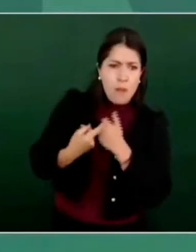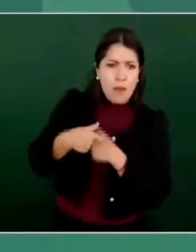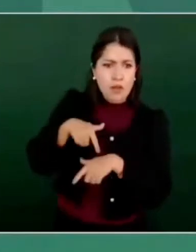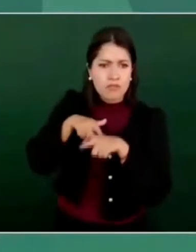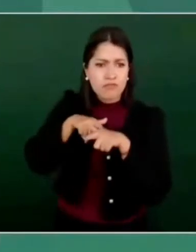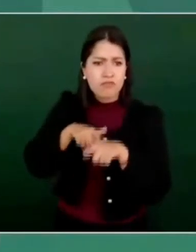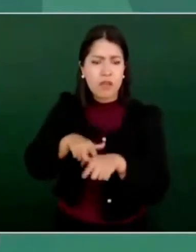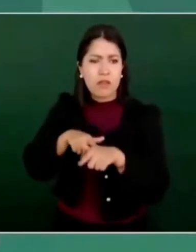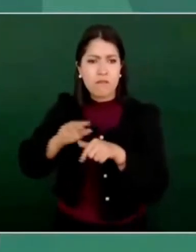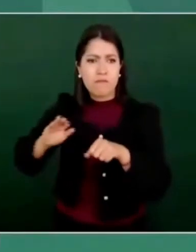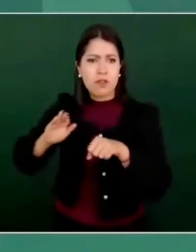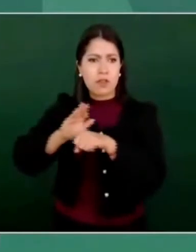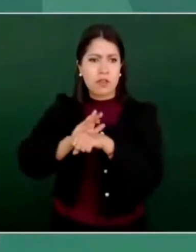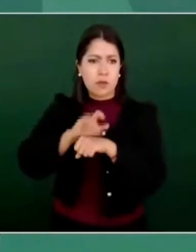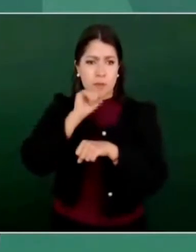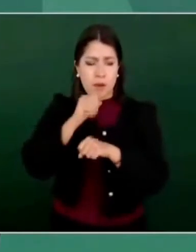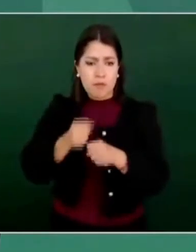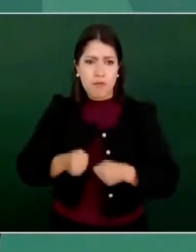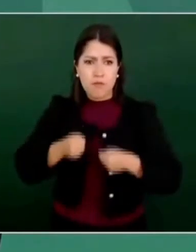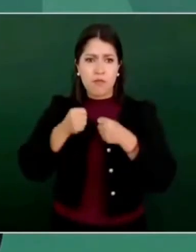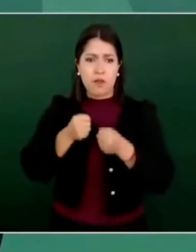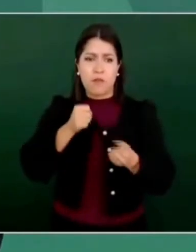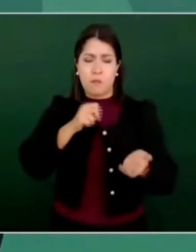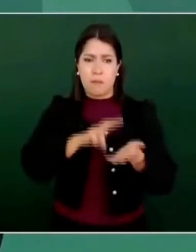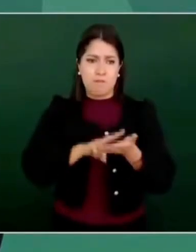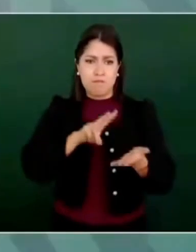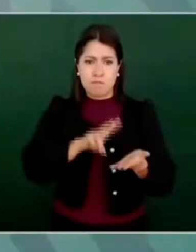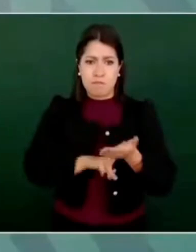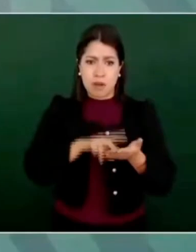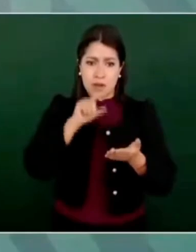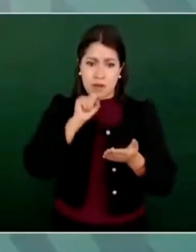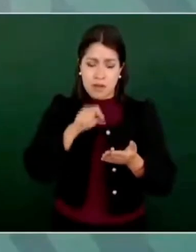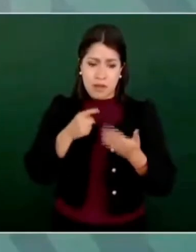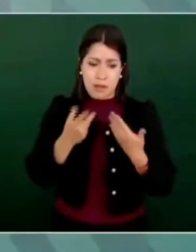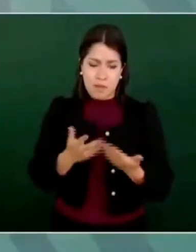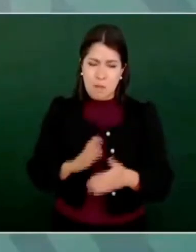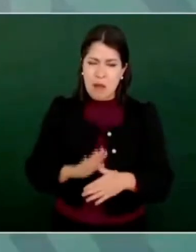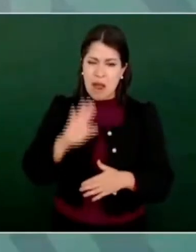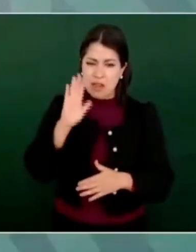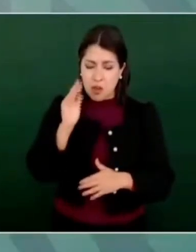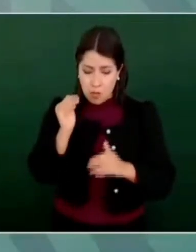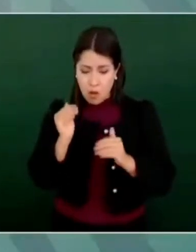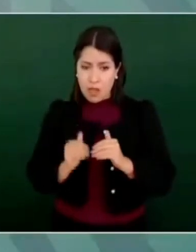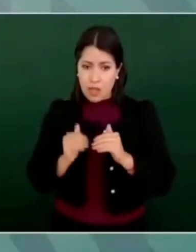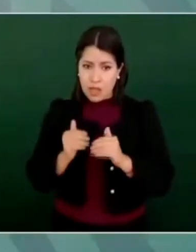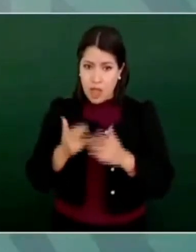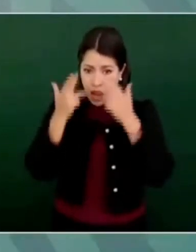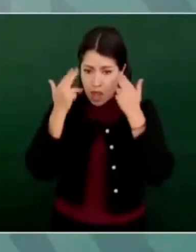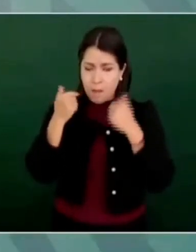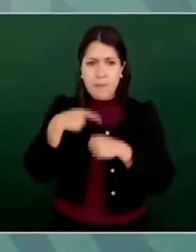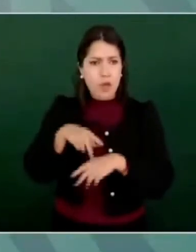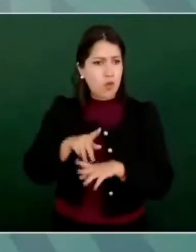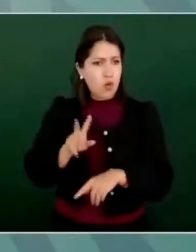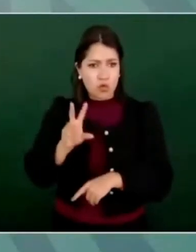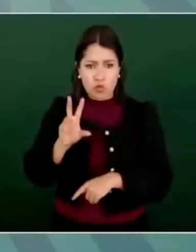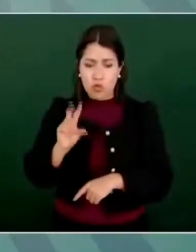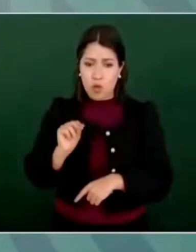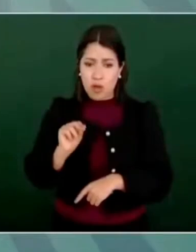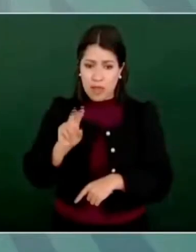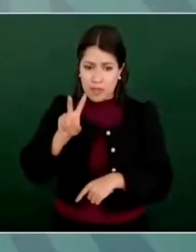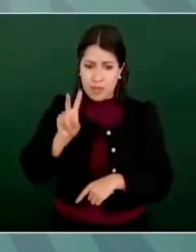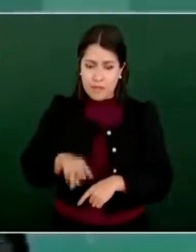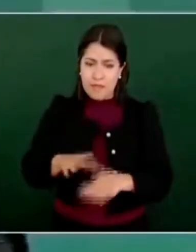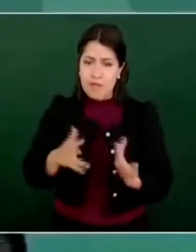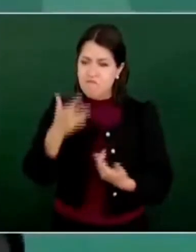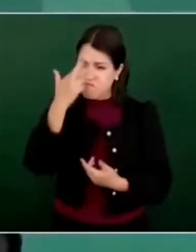fortaleza moral y la inferioridad en medios militares en la superioridad de la